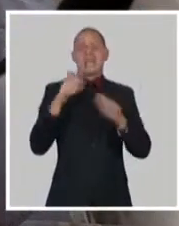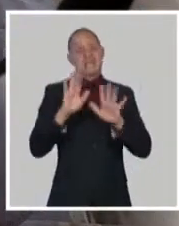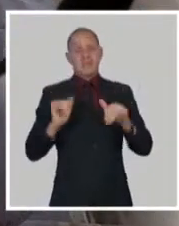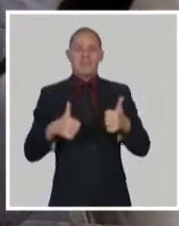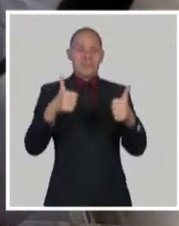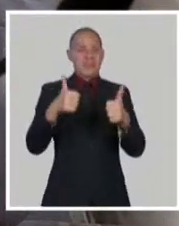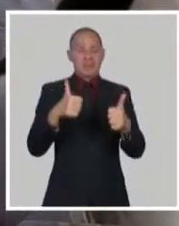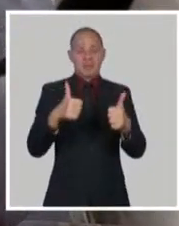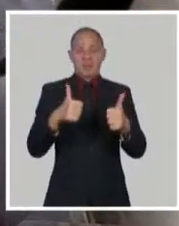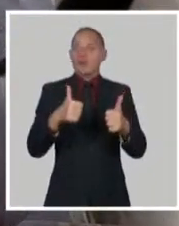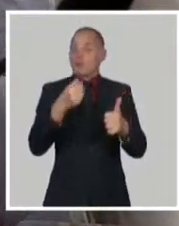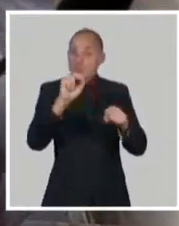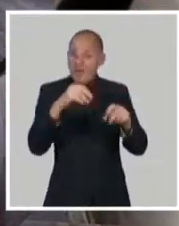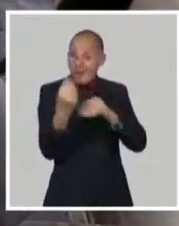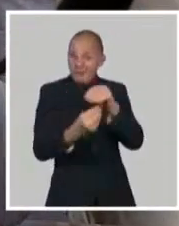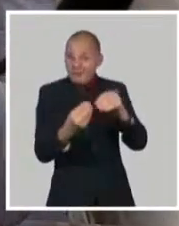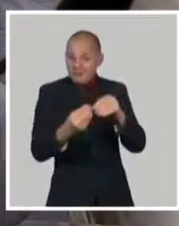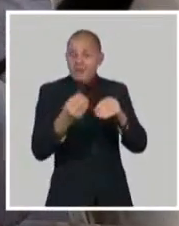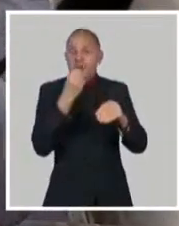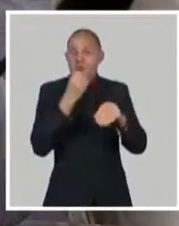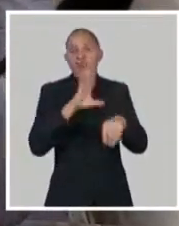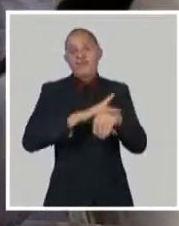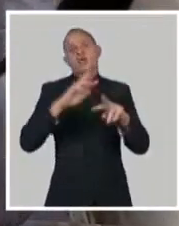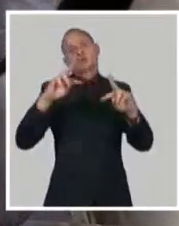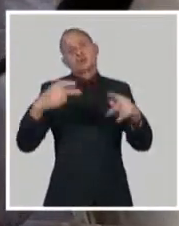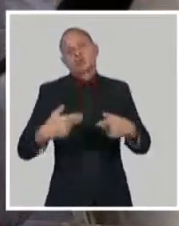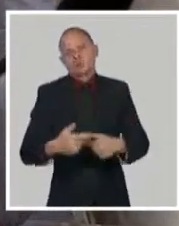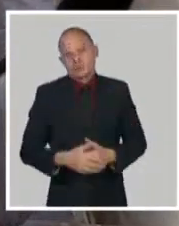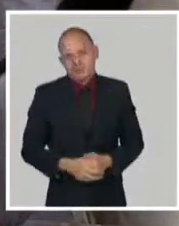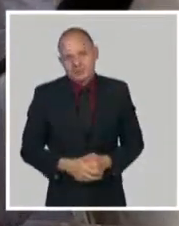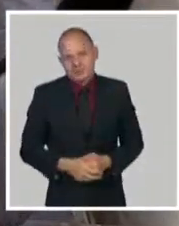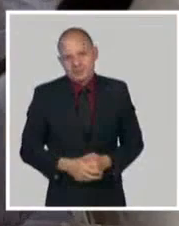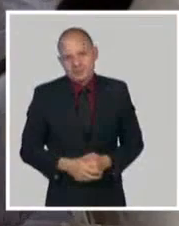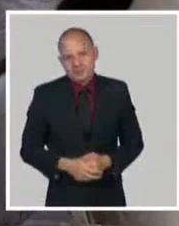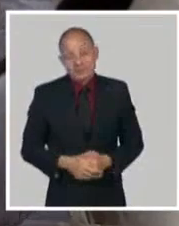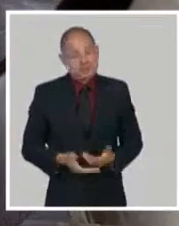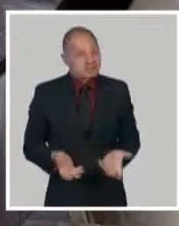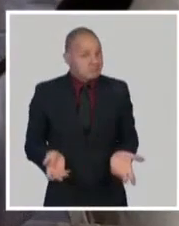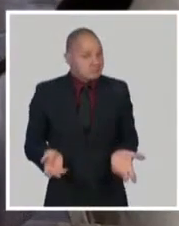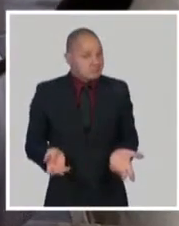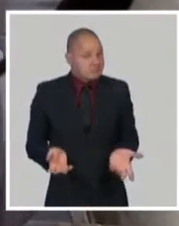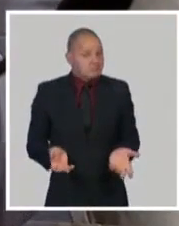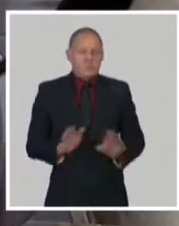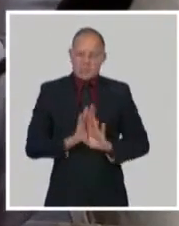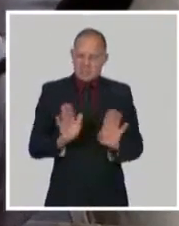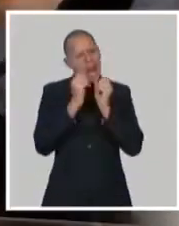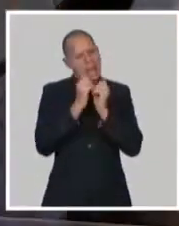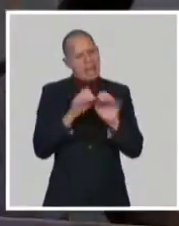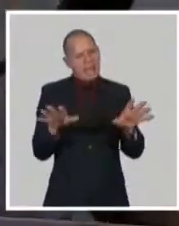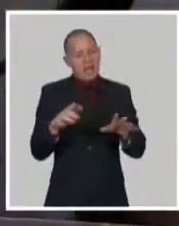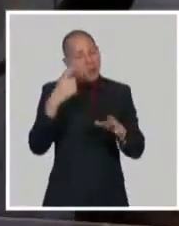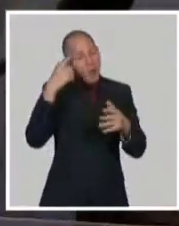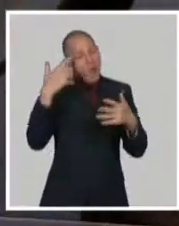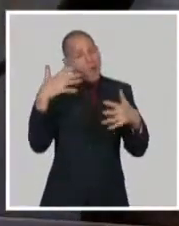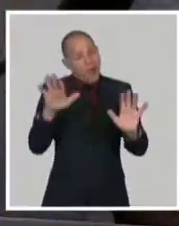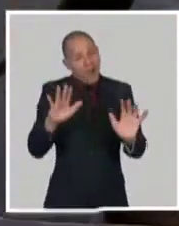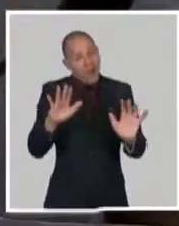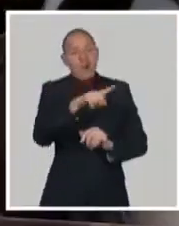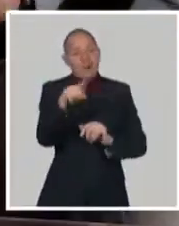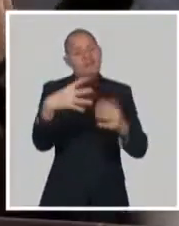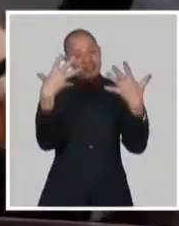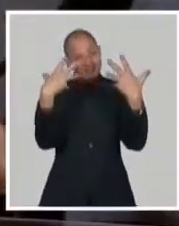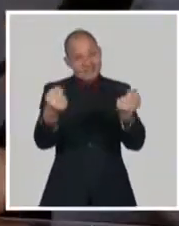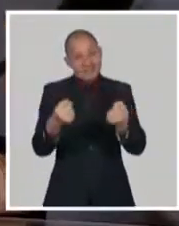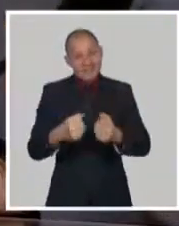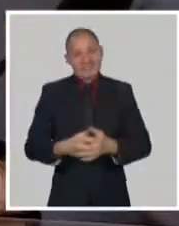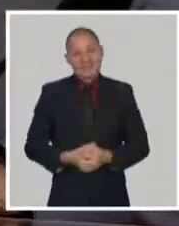alternativas que estamos manejando para podernos en cepa, porque bueno, evidentemente es una amenaza. Eso es lo que queríamos actualizar, ha logrado llegar